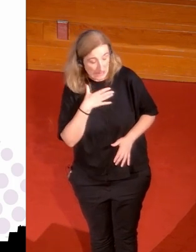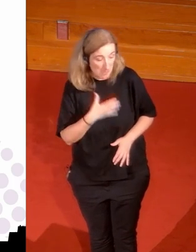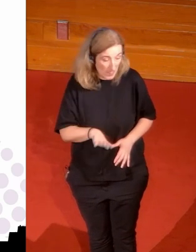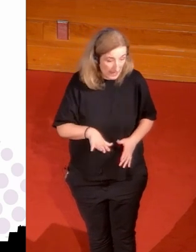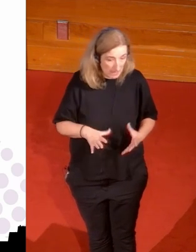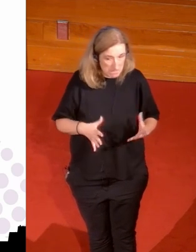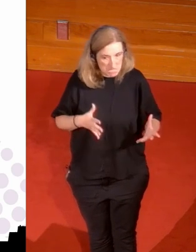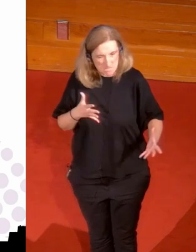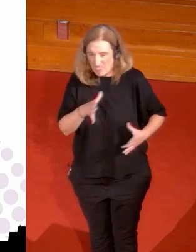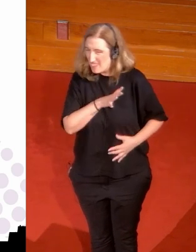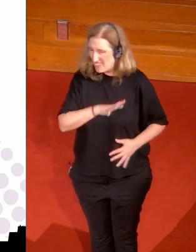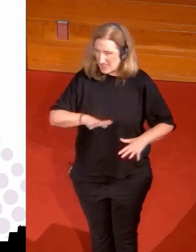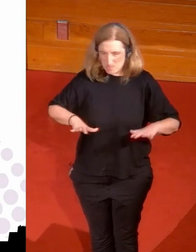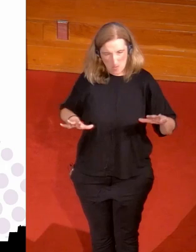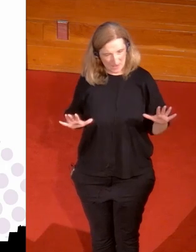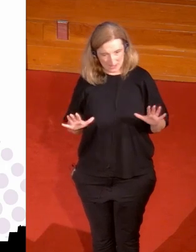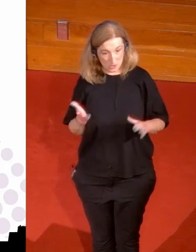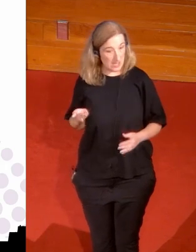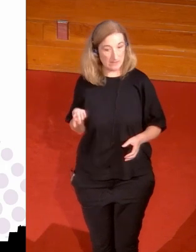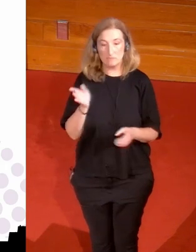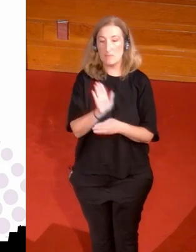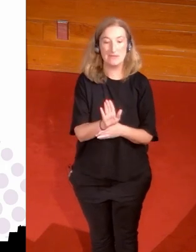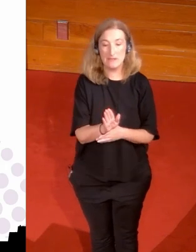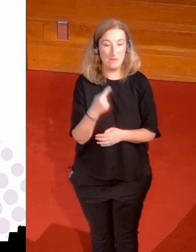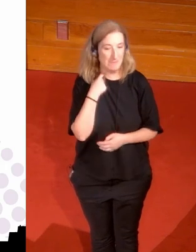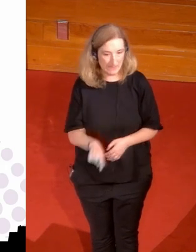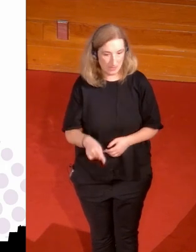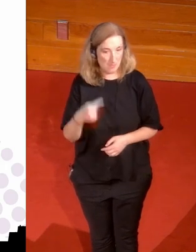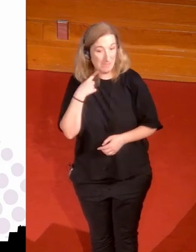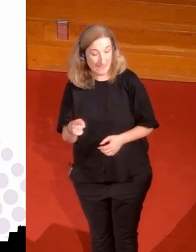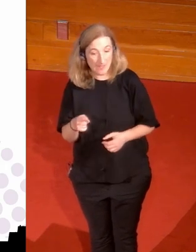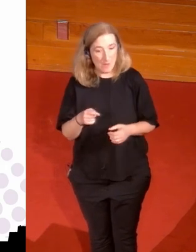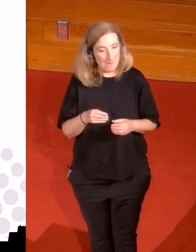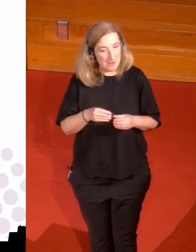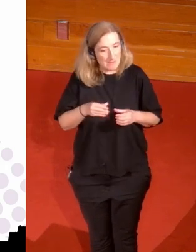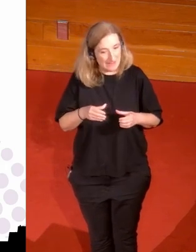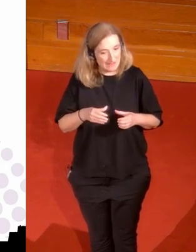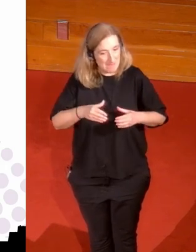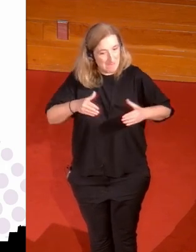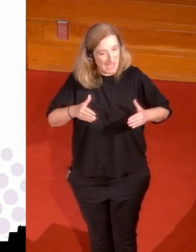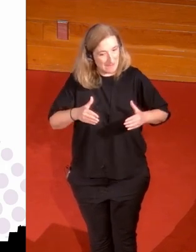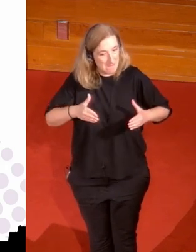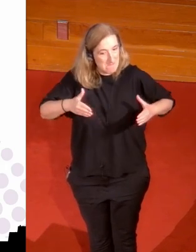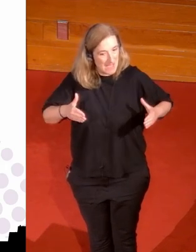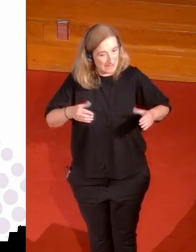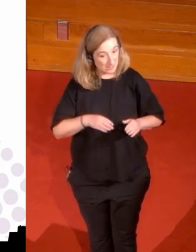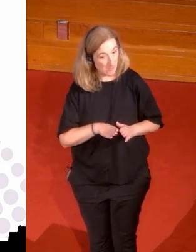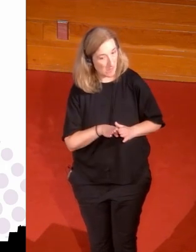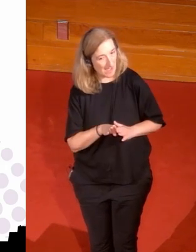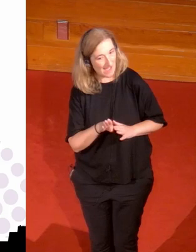presidenta de momento cada vez que se ha presentado ha perdido pero cada vez ha tenido más porcentaje de votos es una